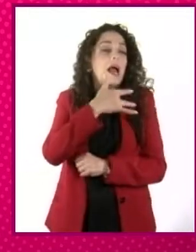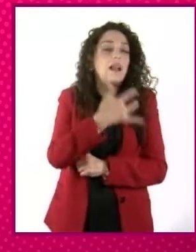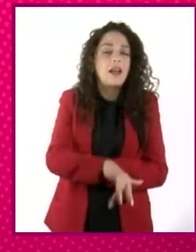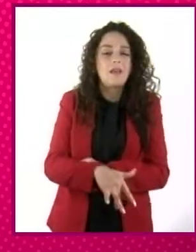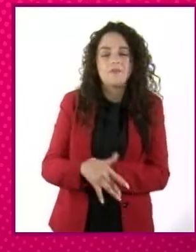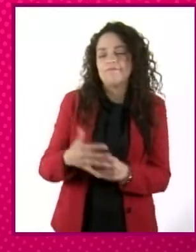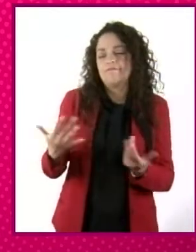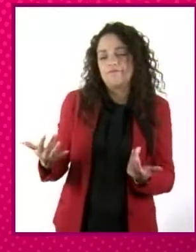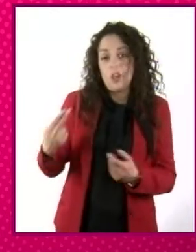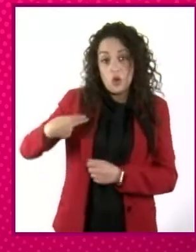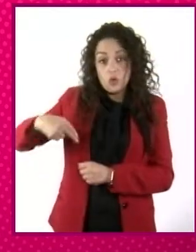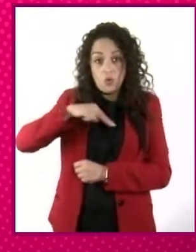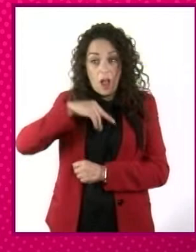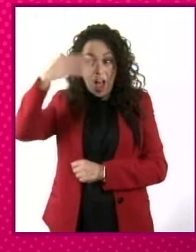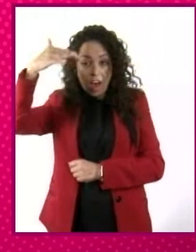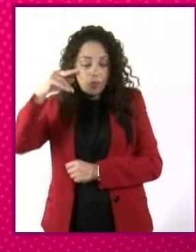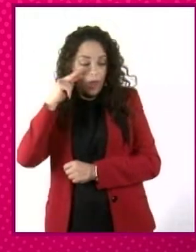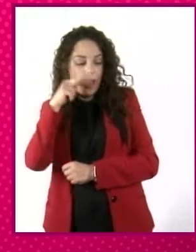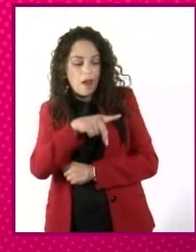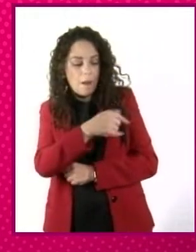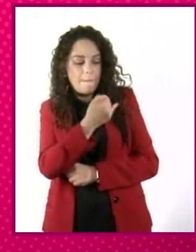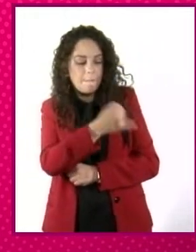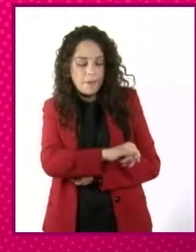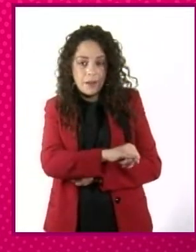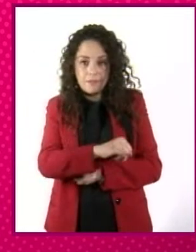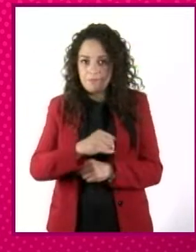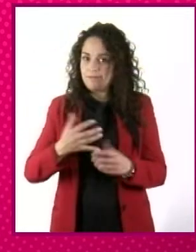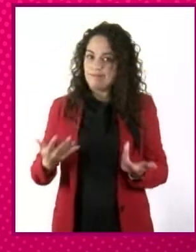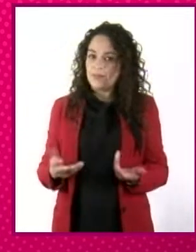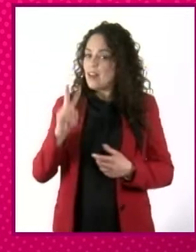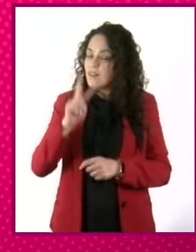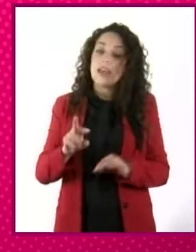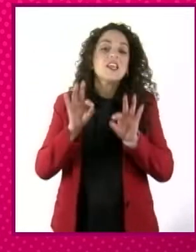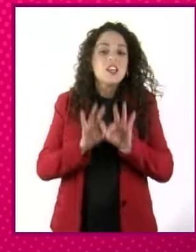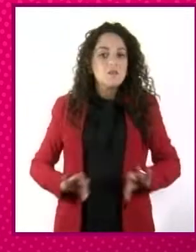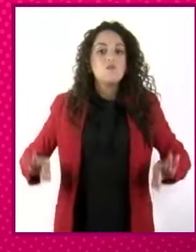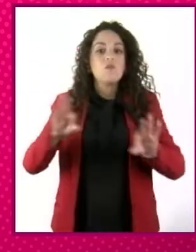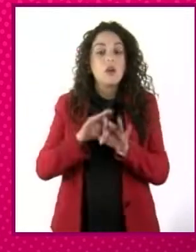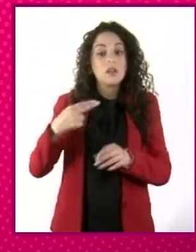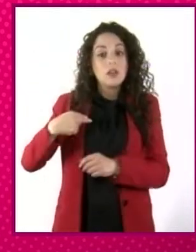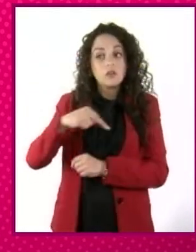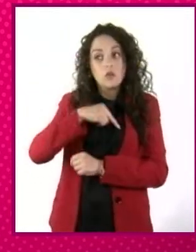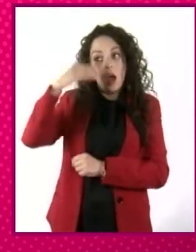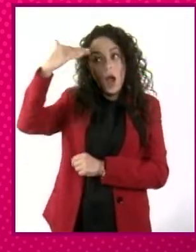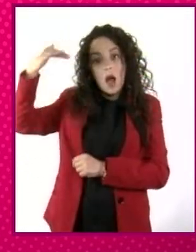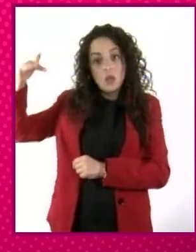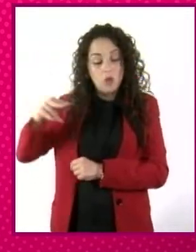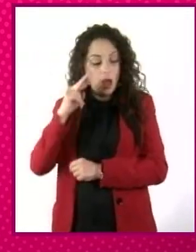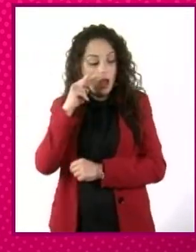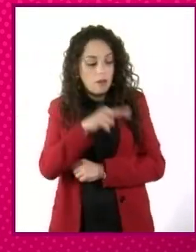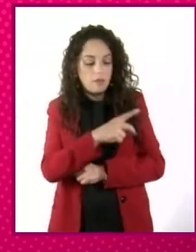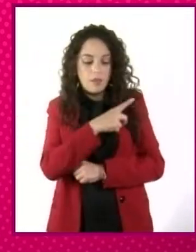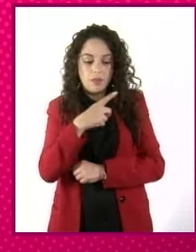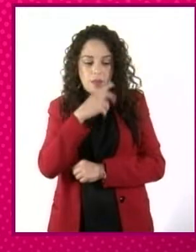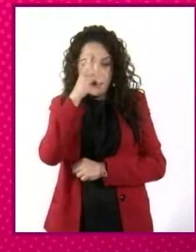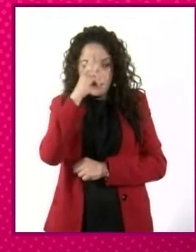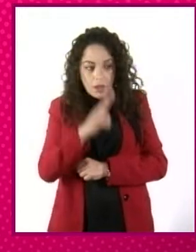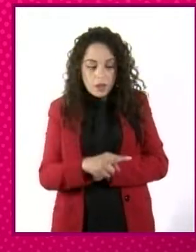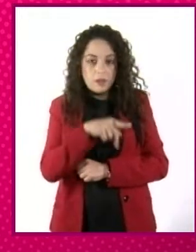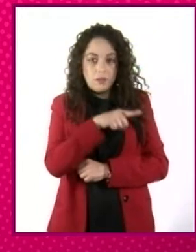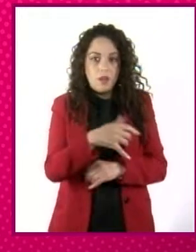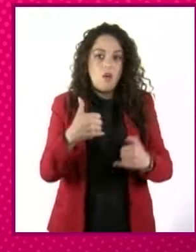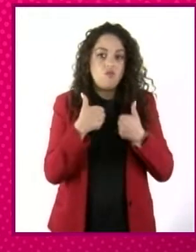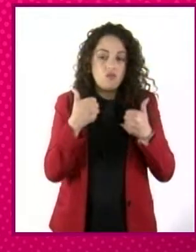adulta. Y yo creo que ahí es importante que los adultos como podamos validar las experiencias amorosas que tienen los y